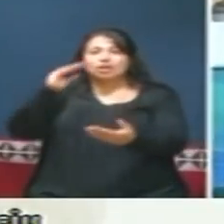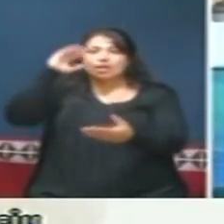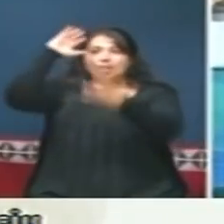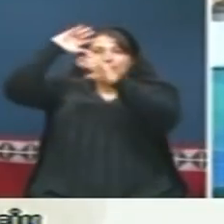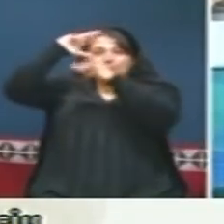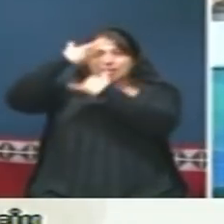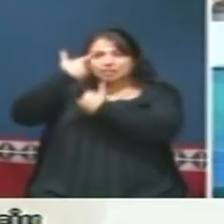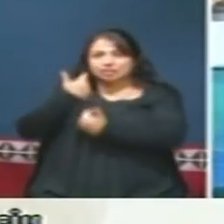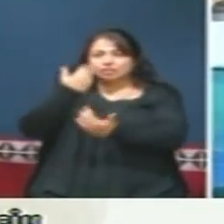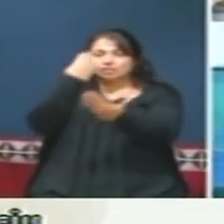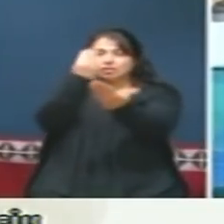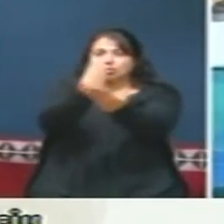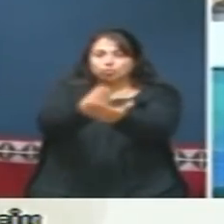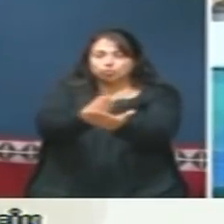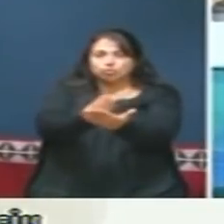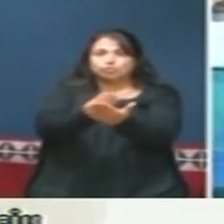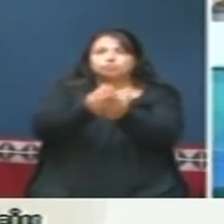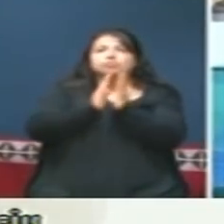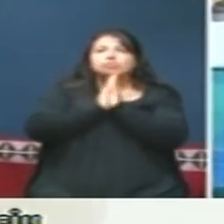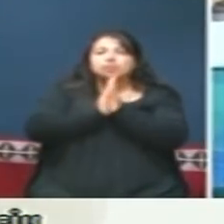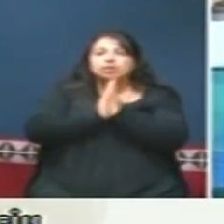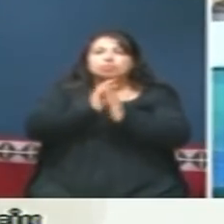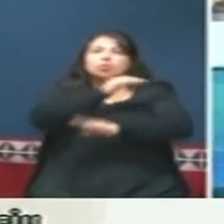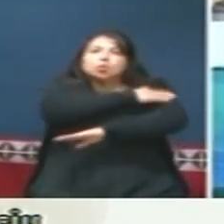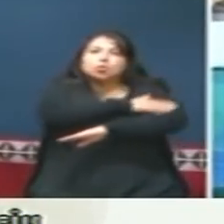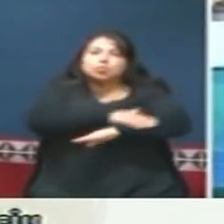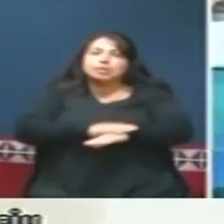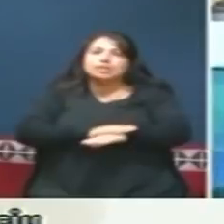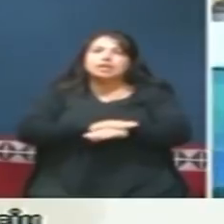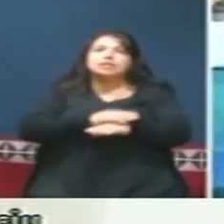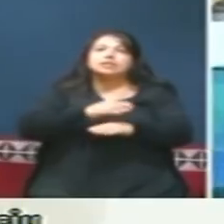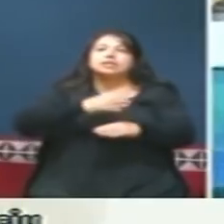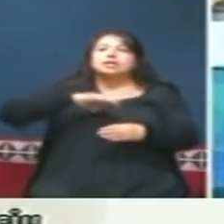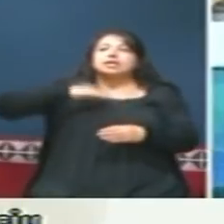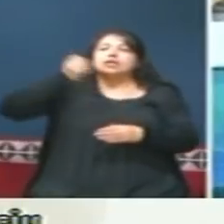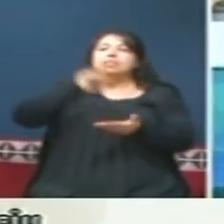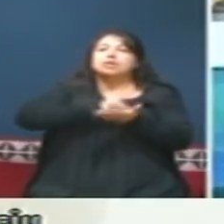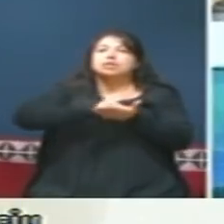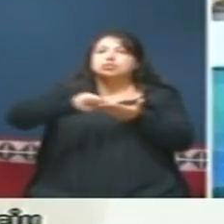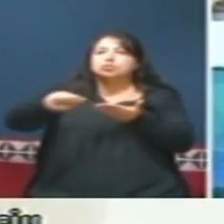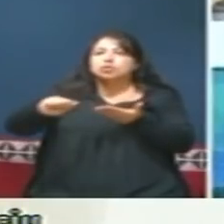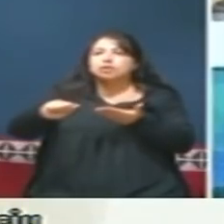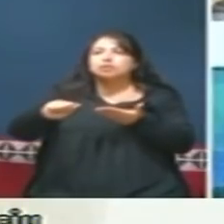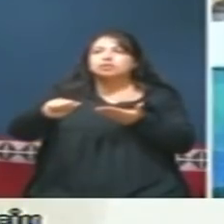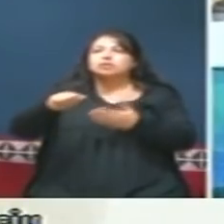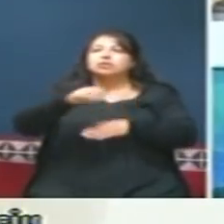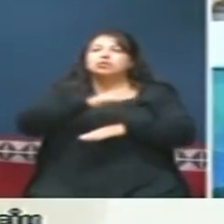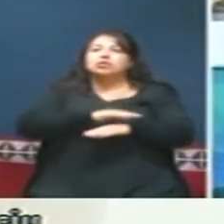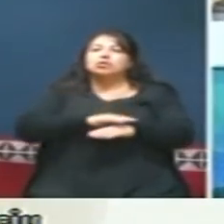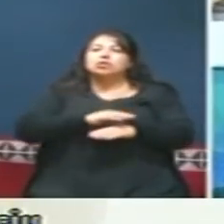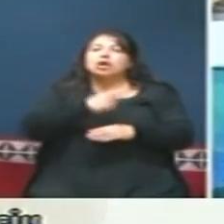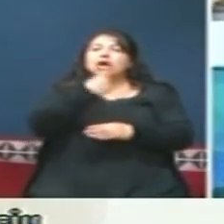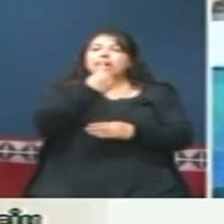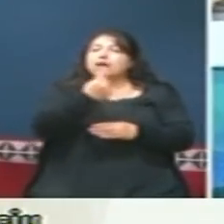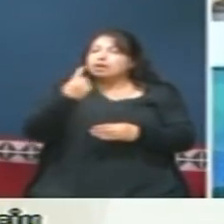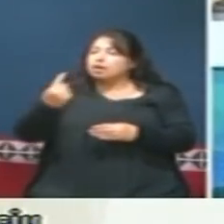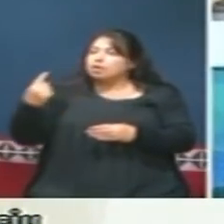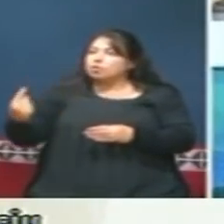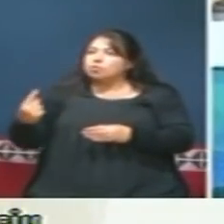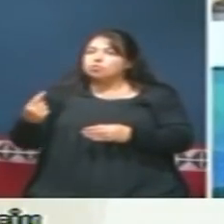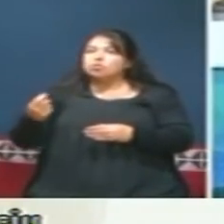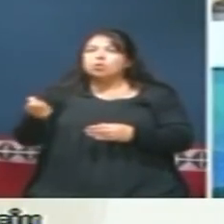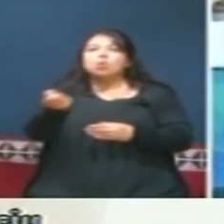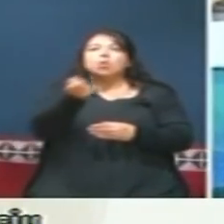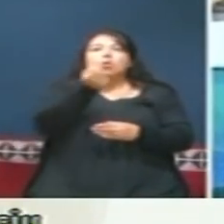pedimos humildemente que el Espíritu Santo congregue en la unidad a cuantos participamos del cuerpo